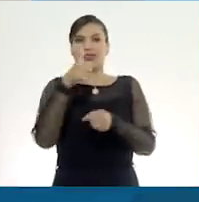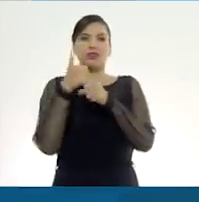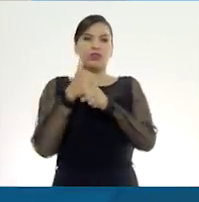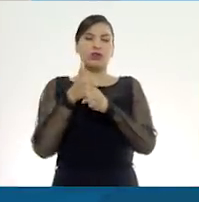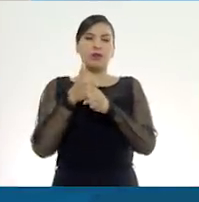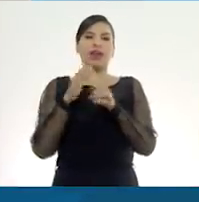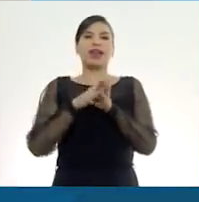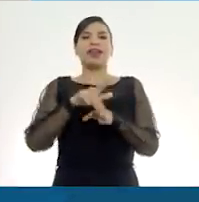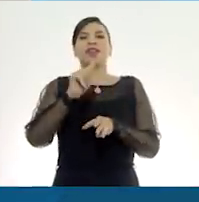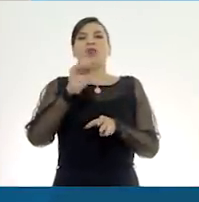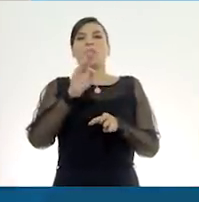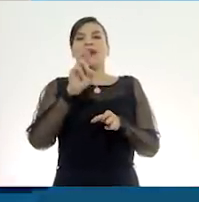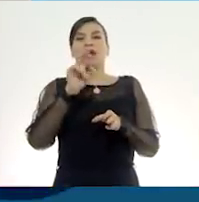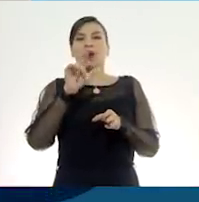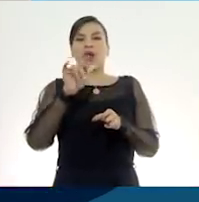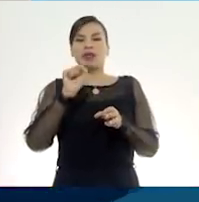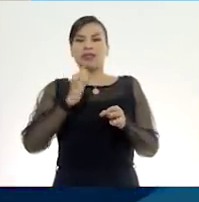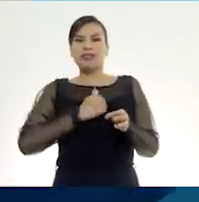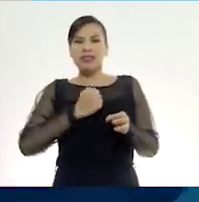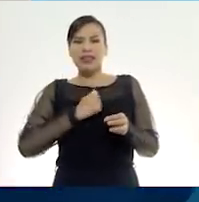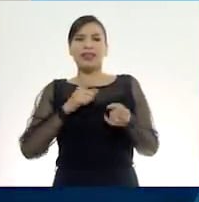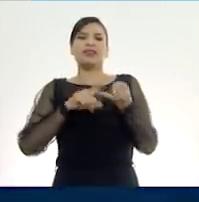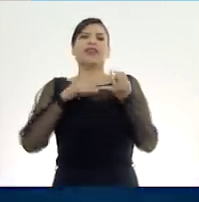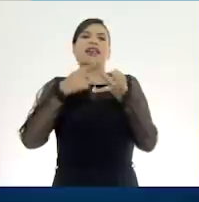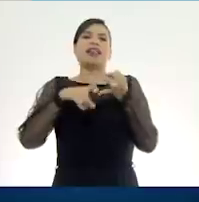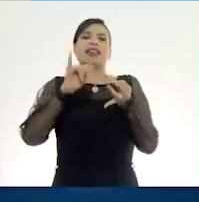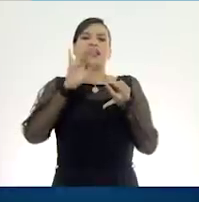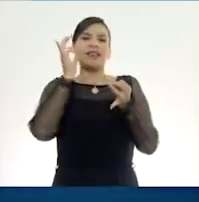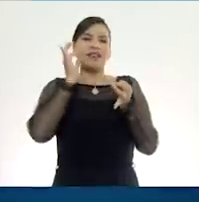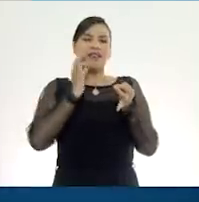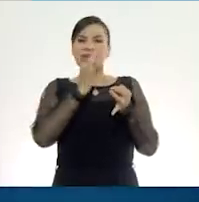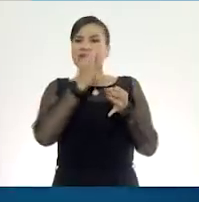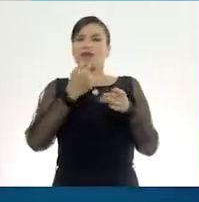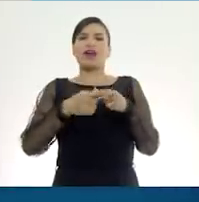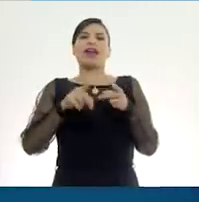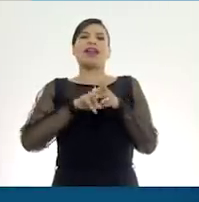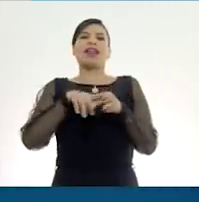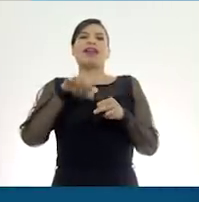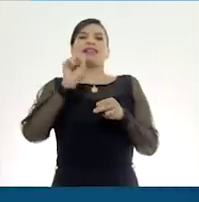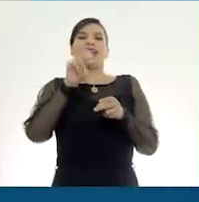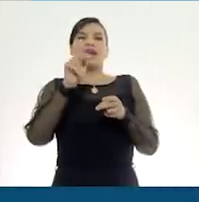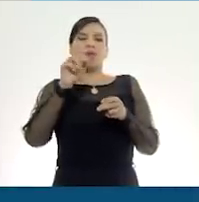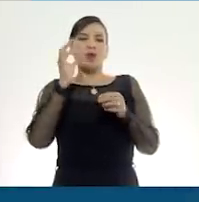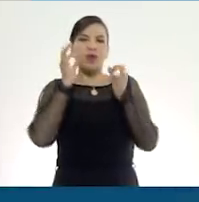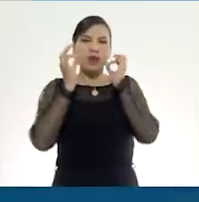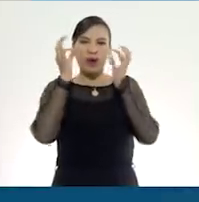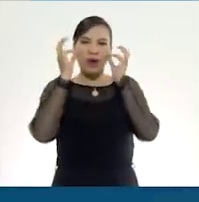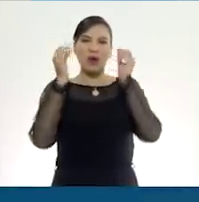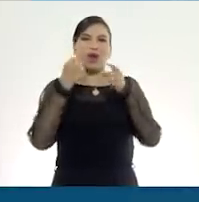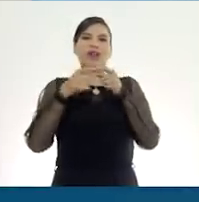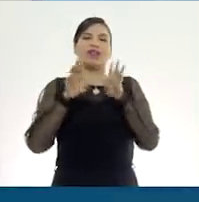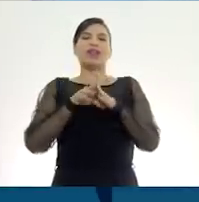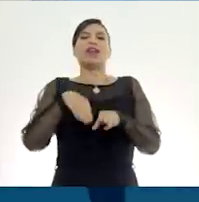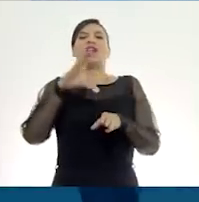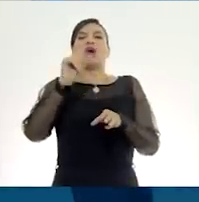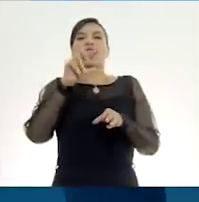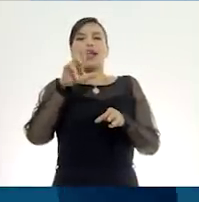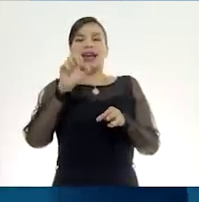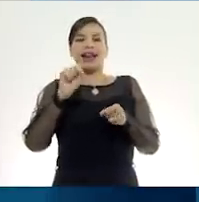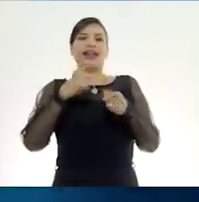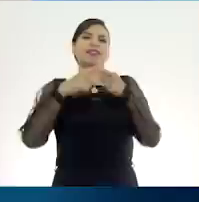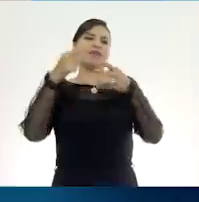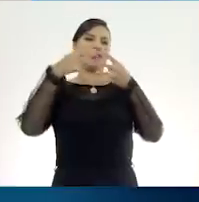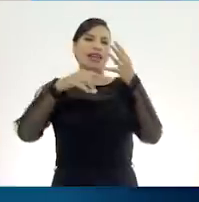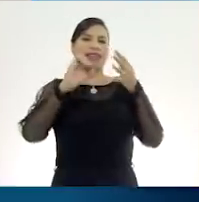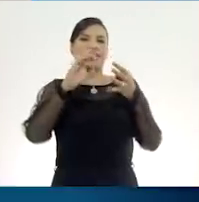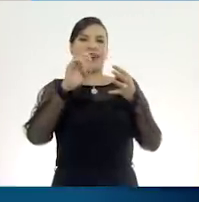la tuberculosis, el tifo, la viruela, el sarampión, el mal de Pinto, la escarlatina y el cólera. Y mucha